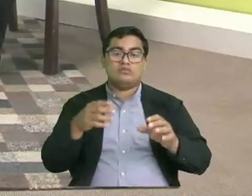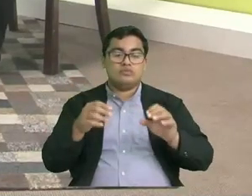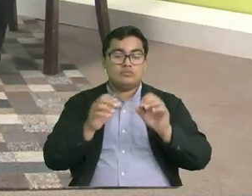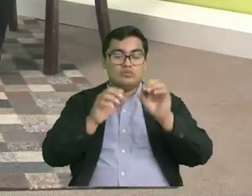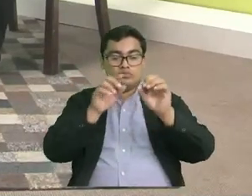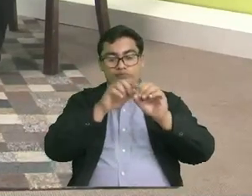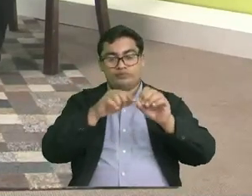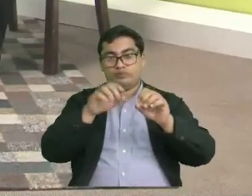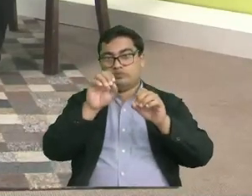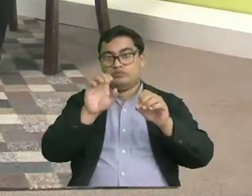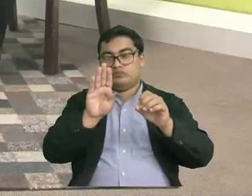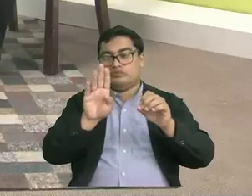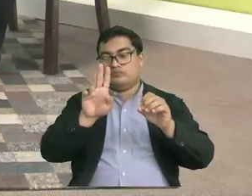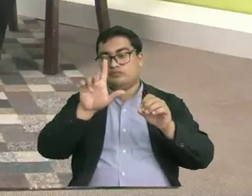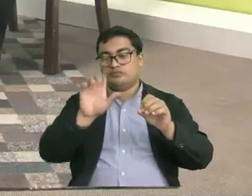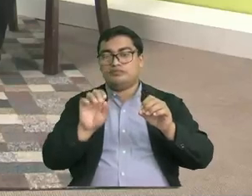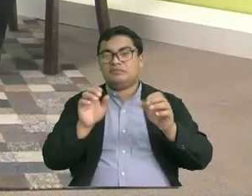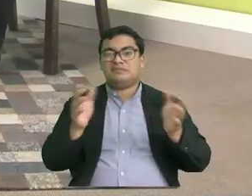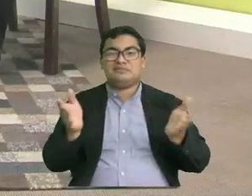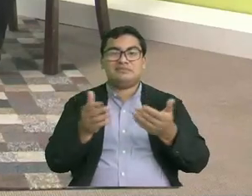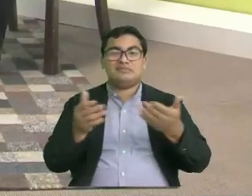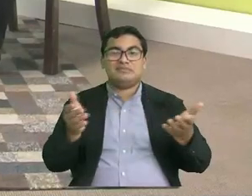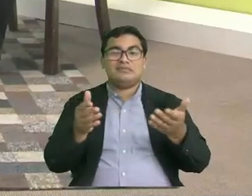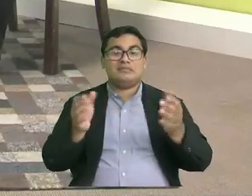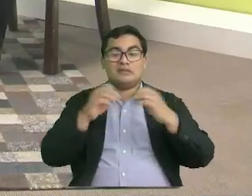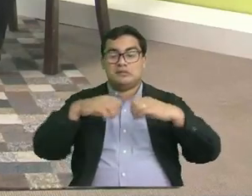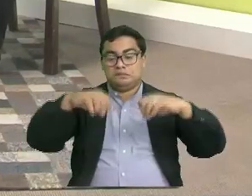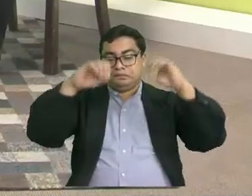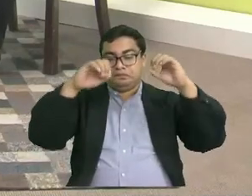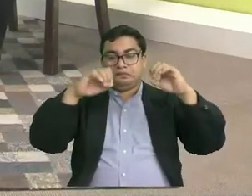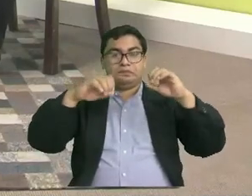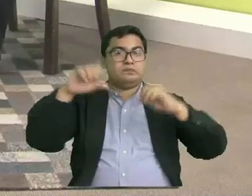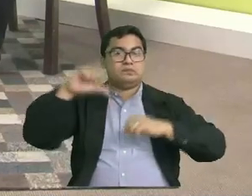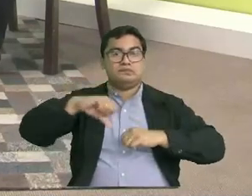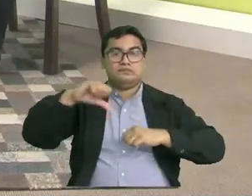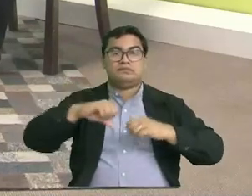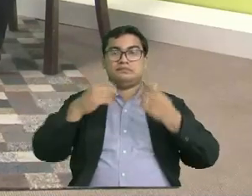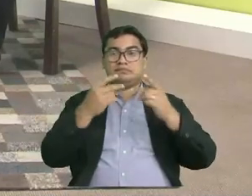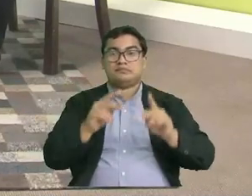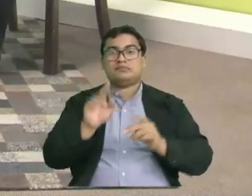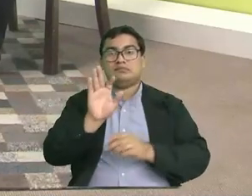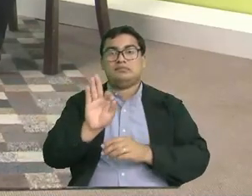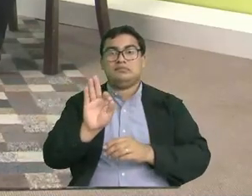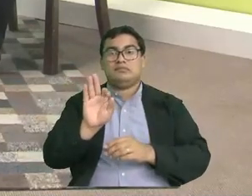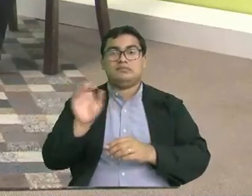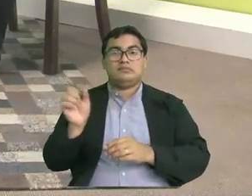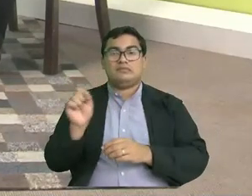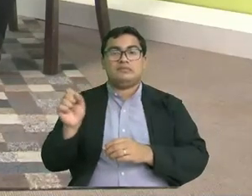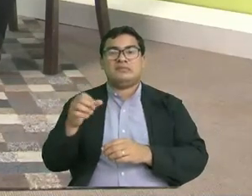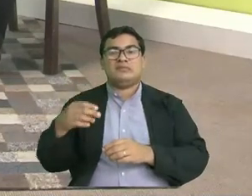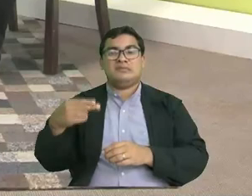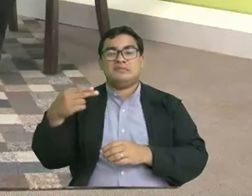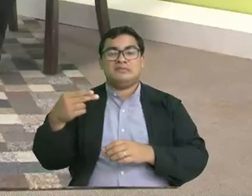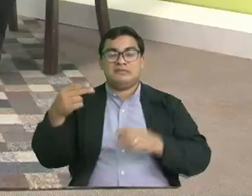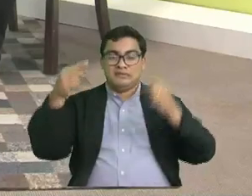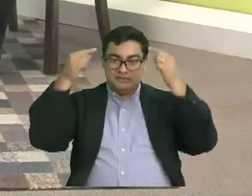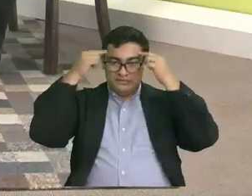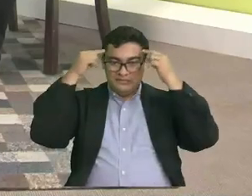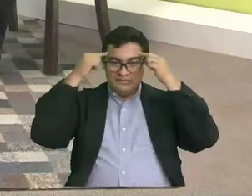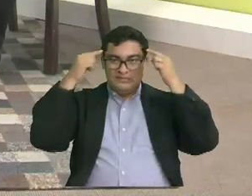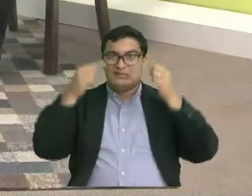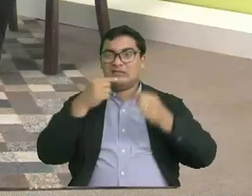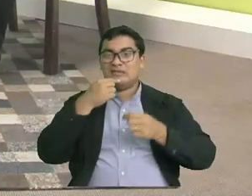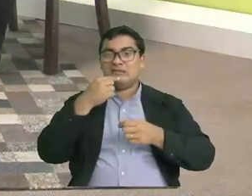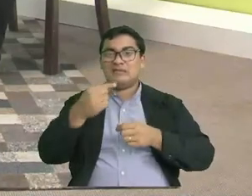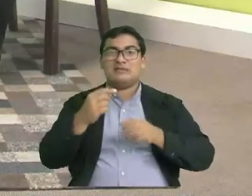óvulos. Como en ellas no funciona el ovario, pero la FSH, que es una hormona que se produce en el cerebro, la